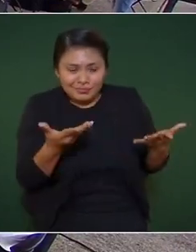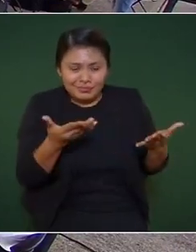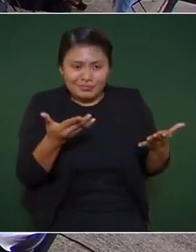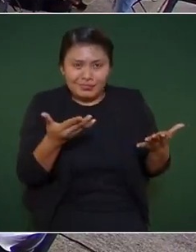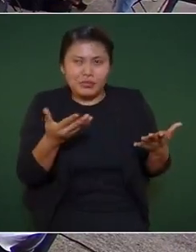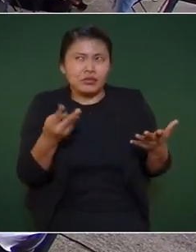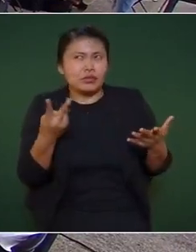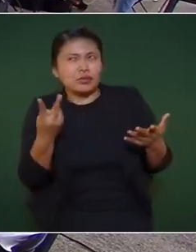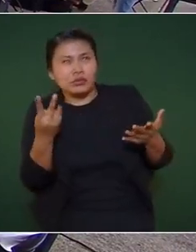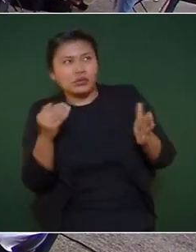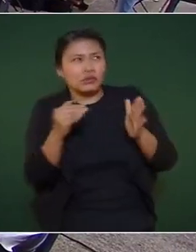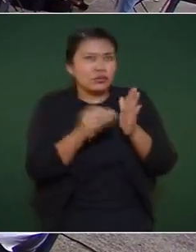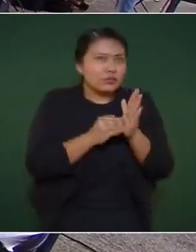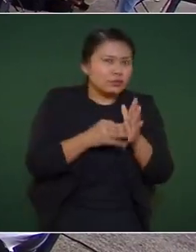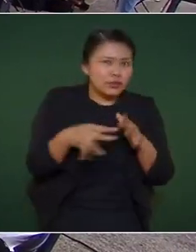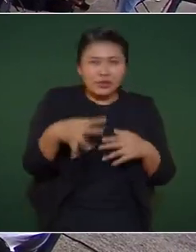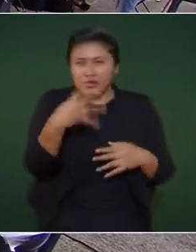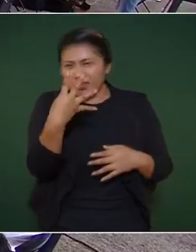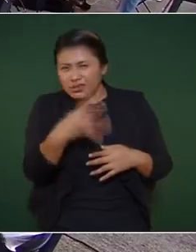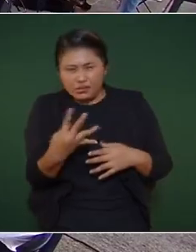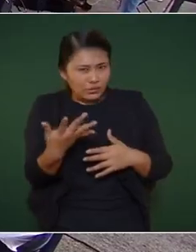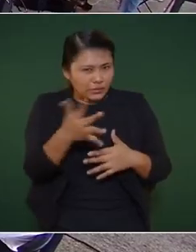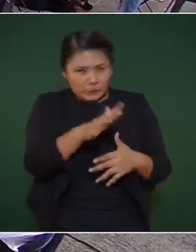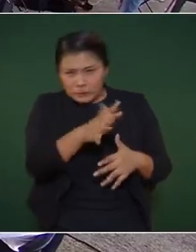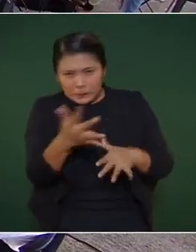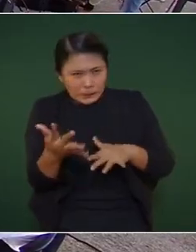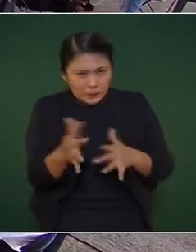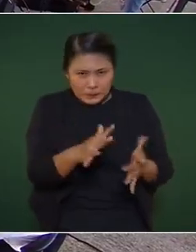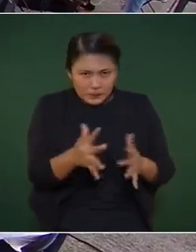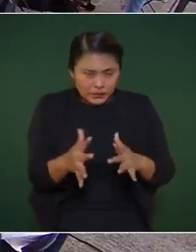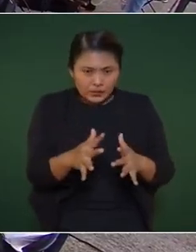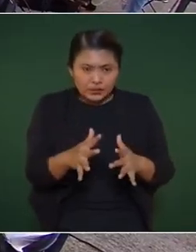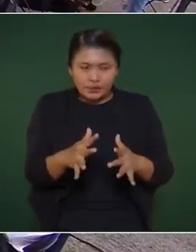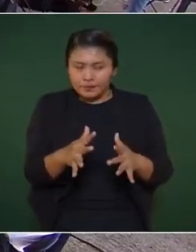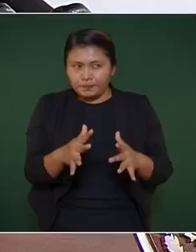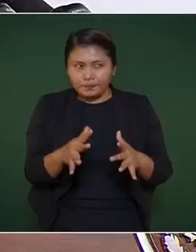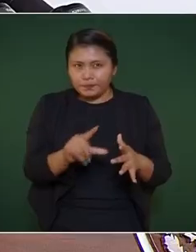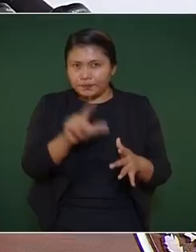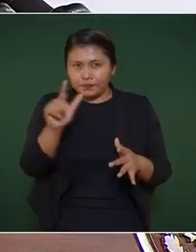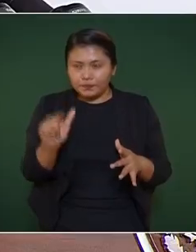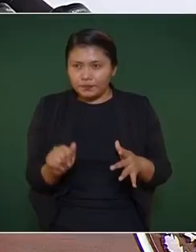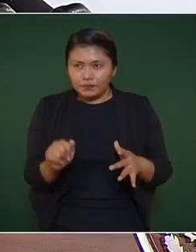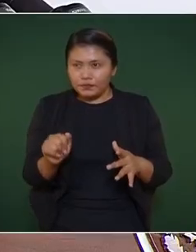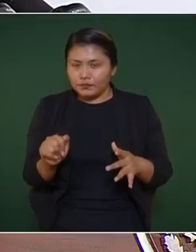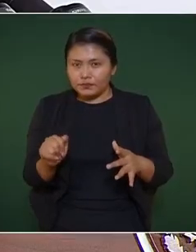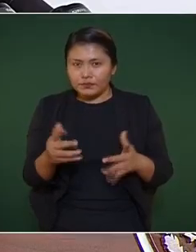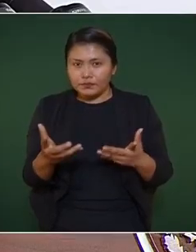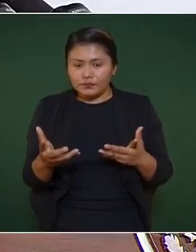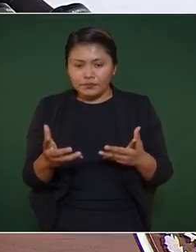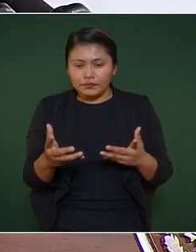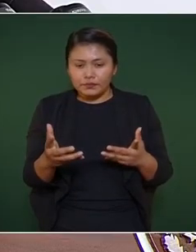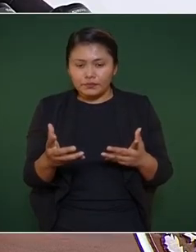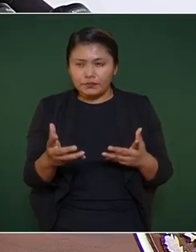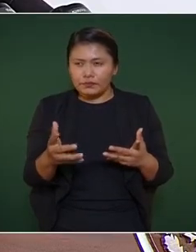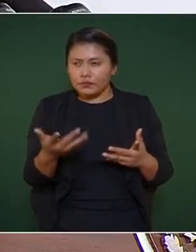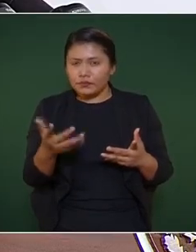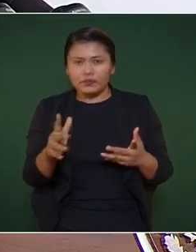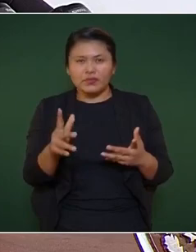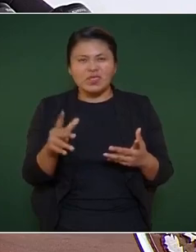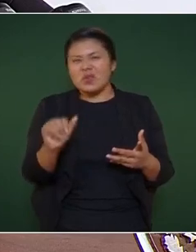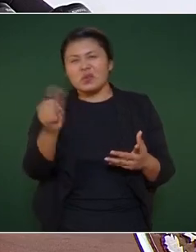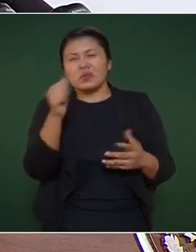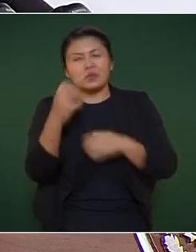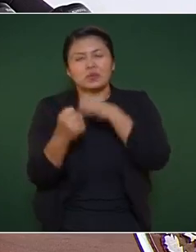el 2014 y después en otro